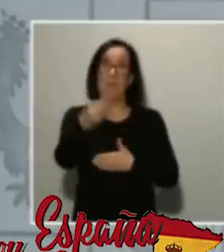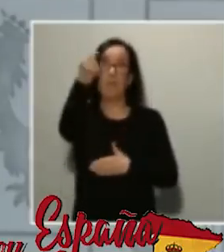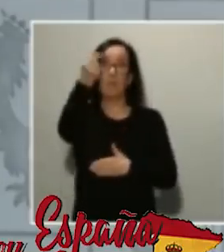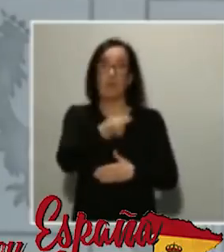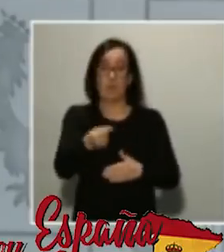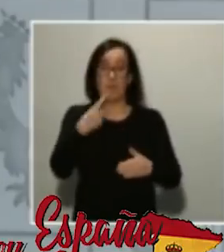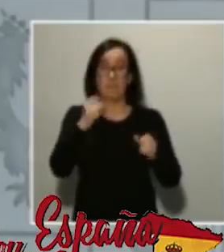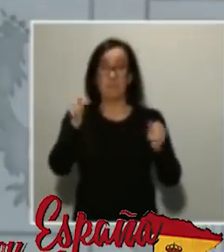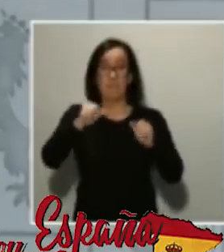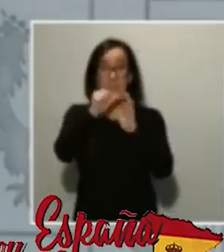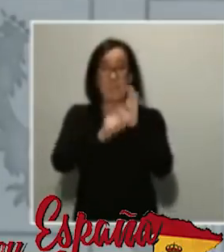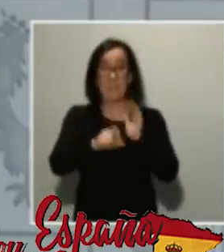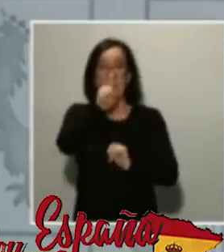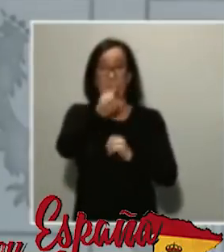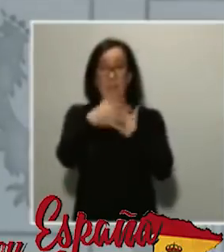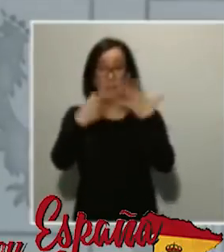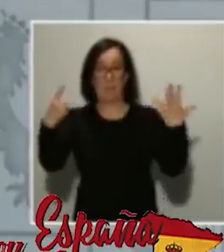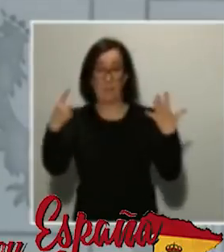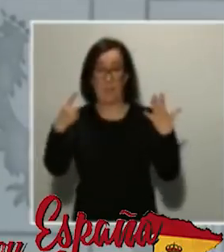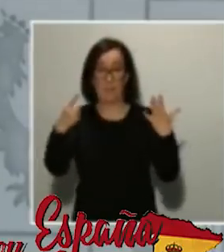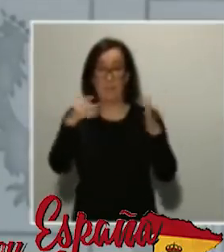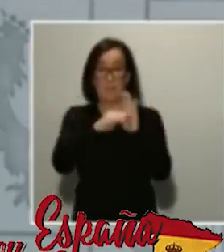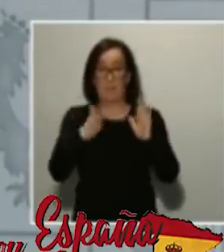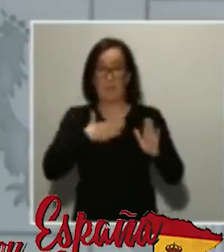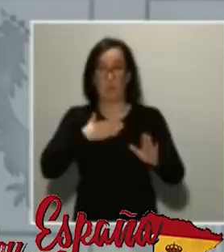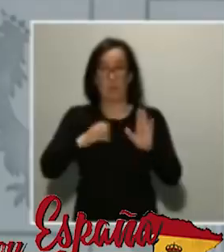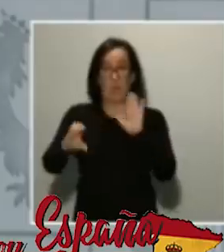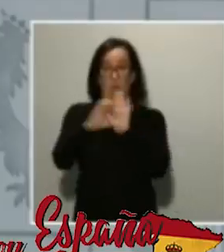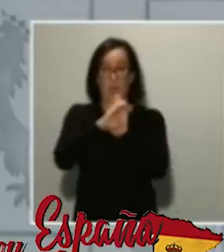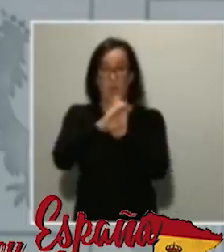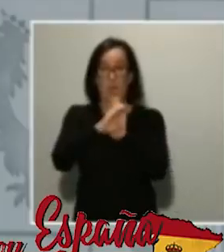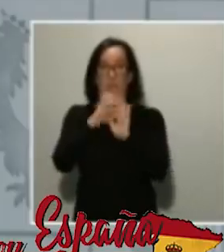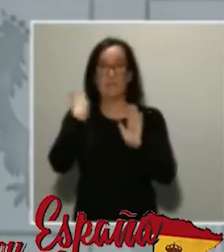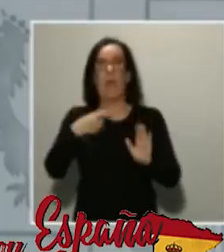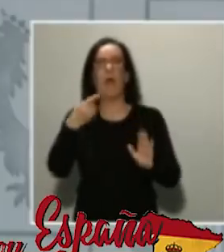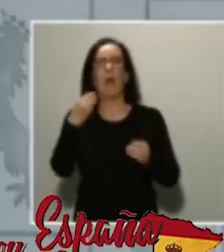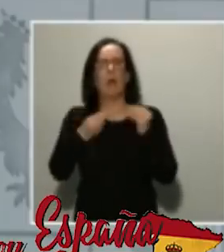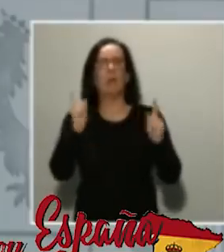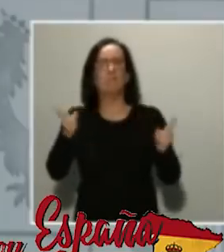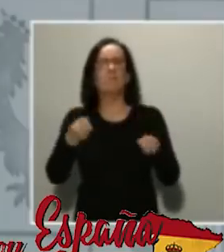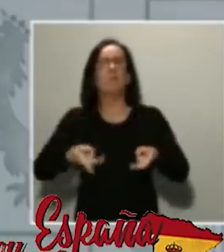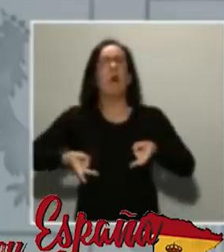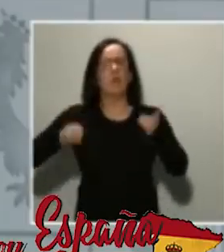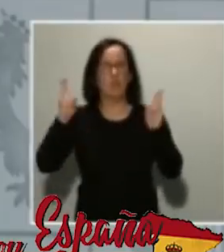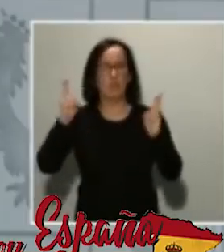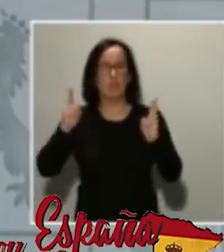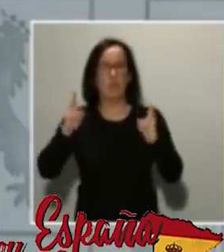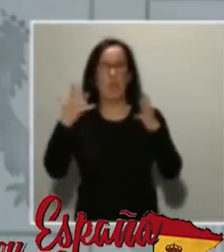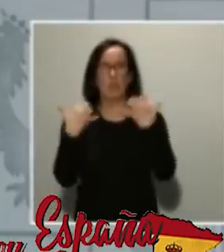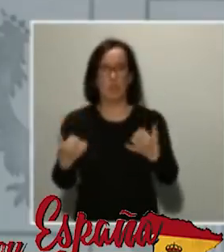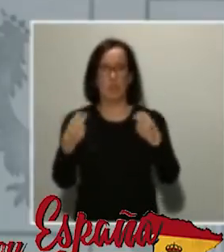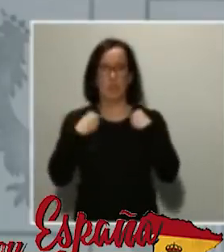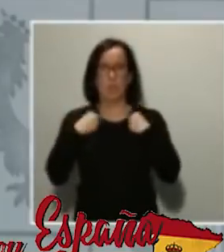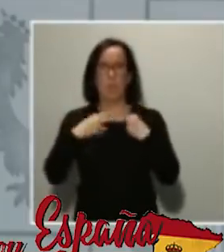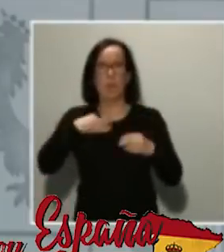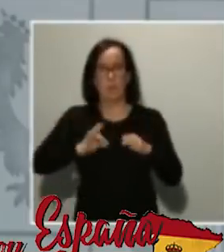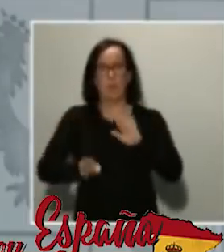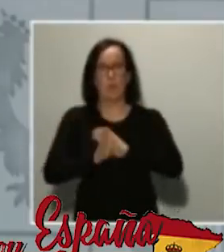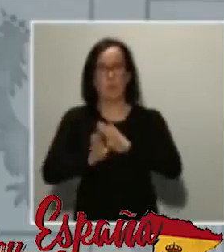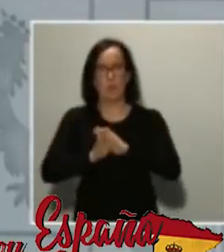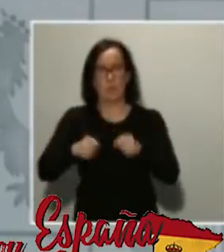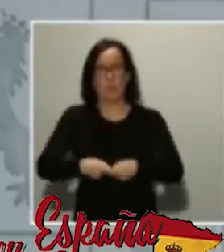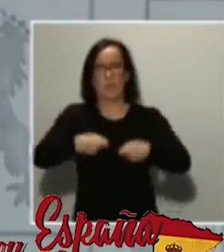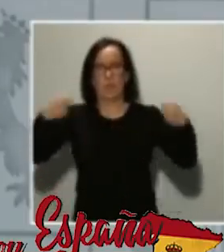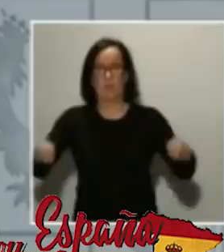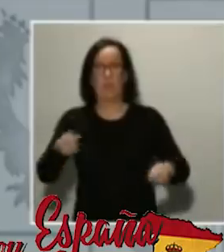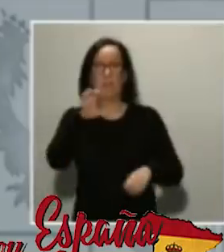reaccionarios, que pusieron a parir al jefe del estado cuando hice un discurso